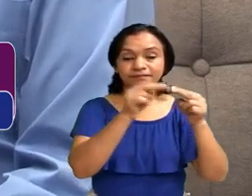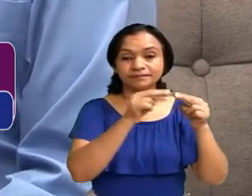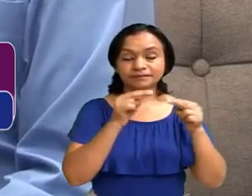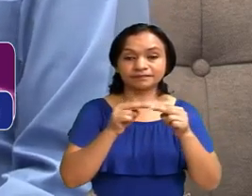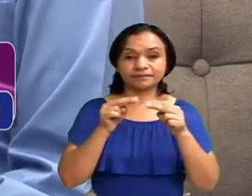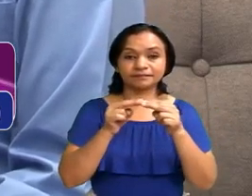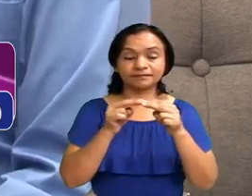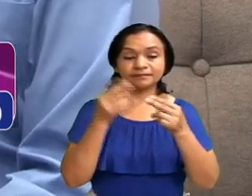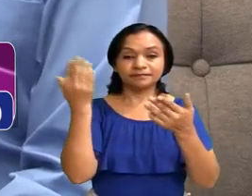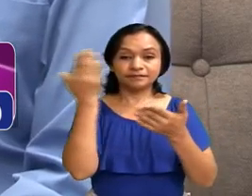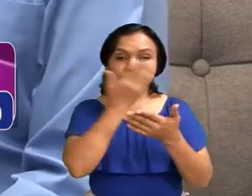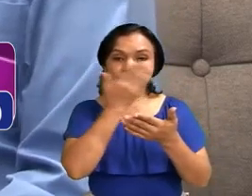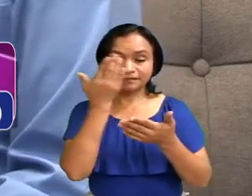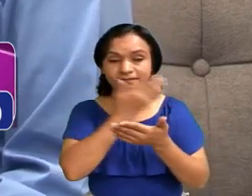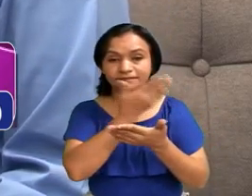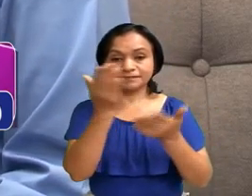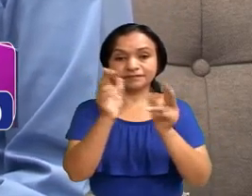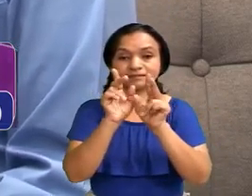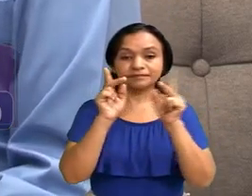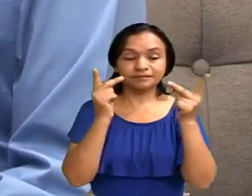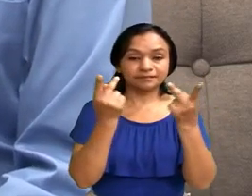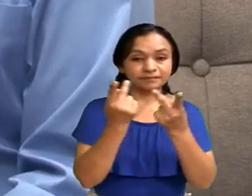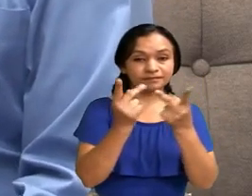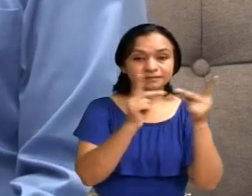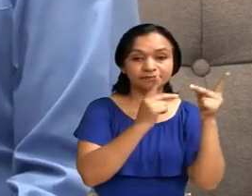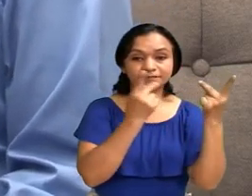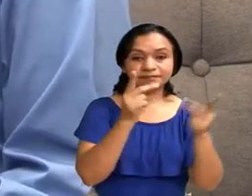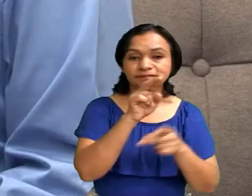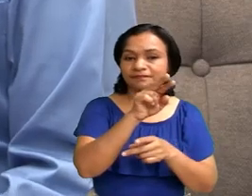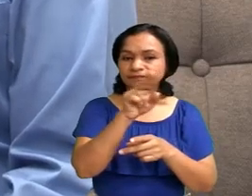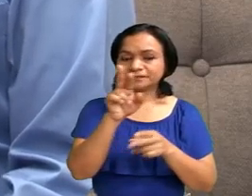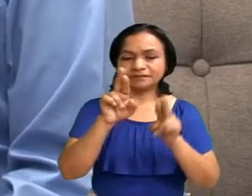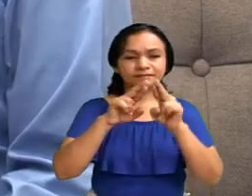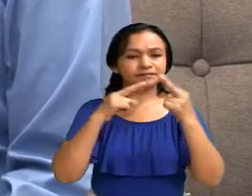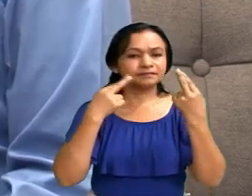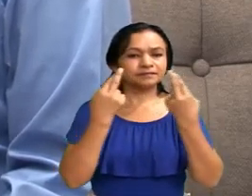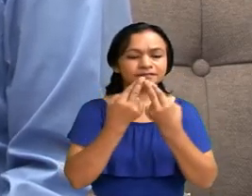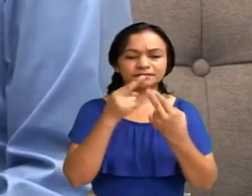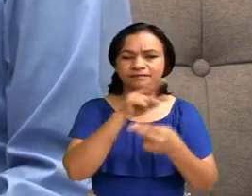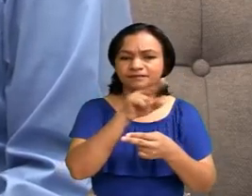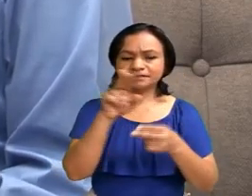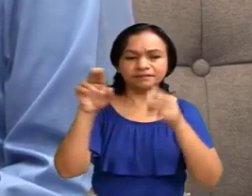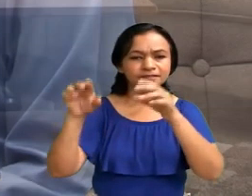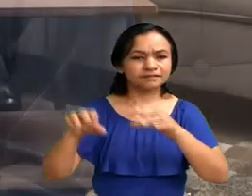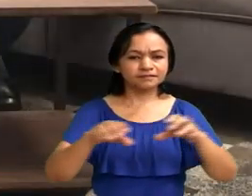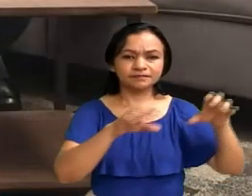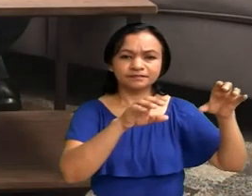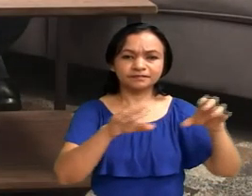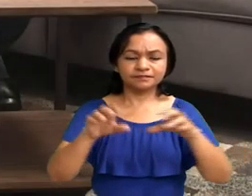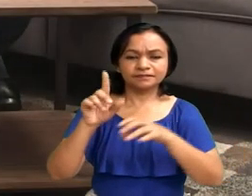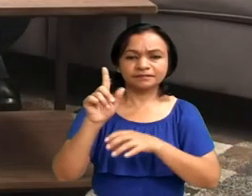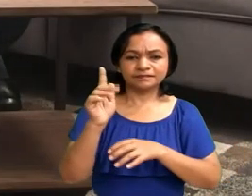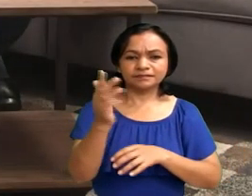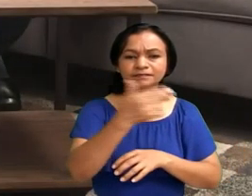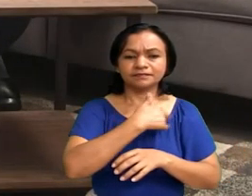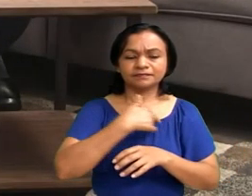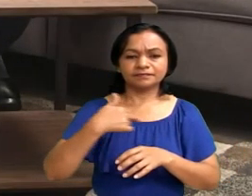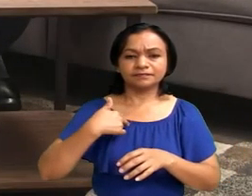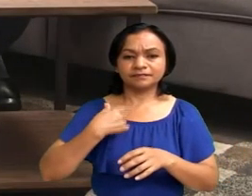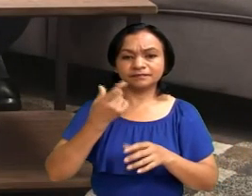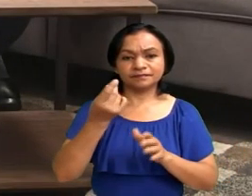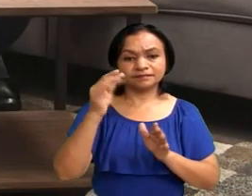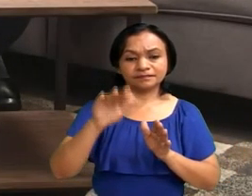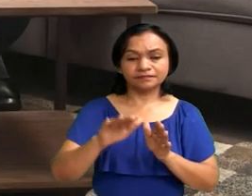con estudiantes, con la población, las mismas reuniones, las mismas actividades, todo eso va a venir a ahorrar recursos